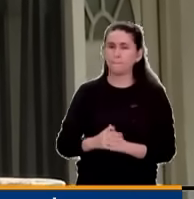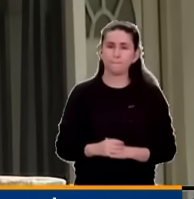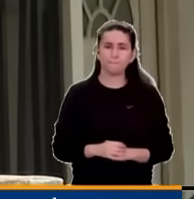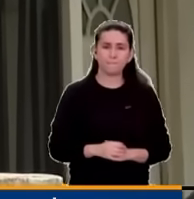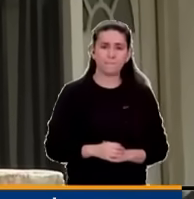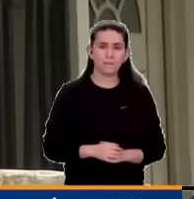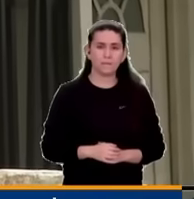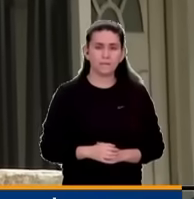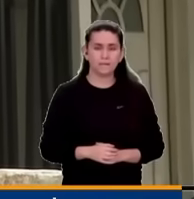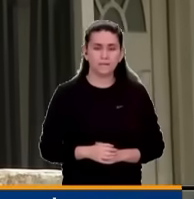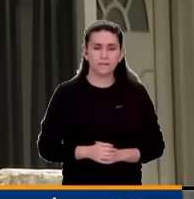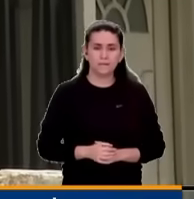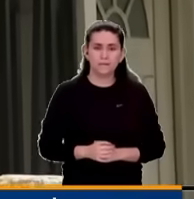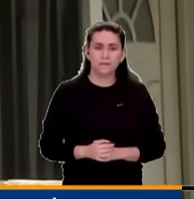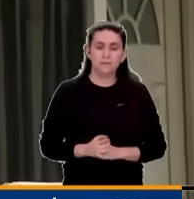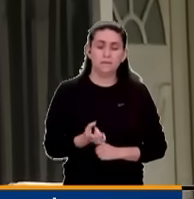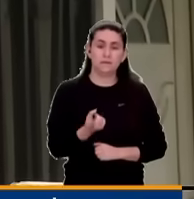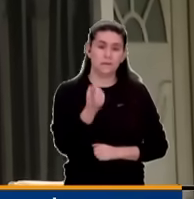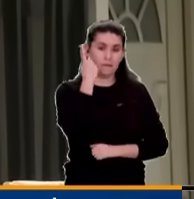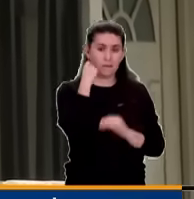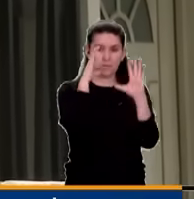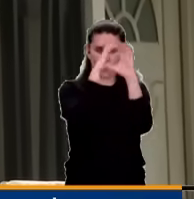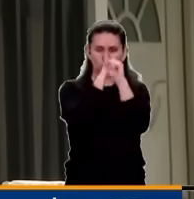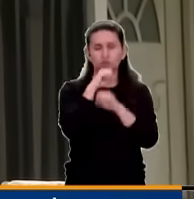Pues anoche, hablando con el fiscal,